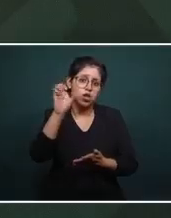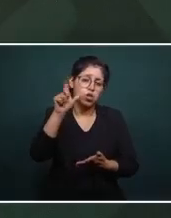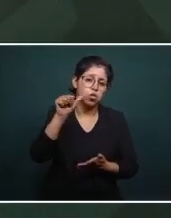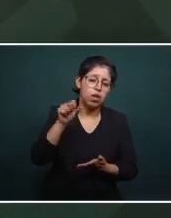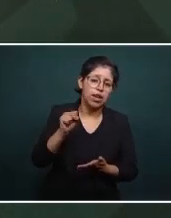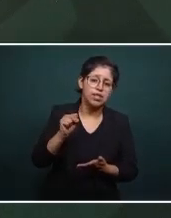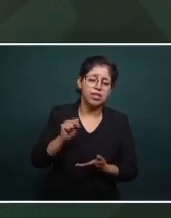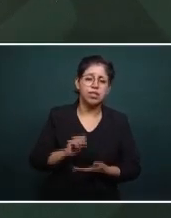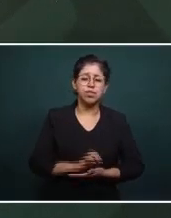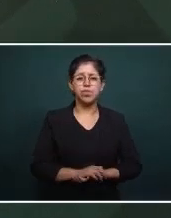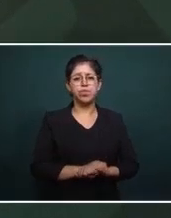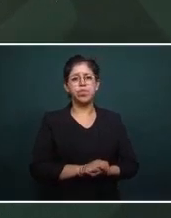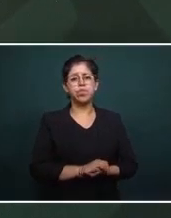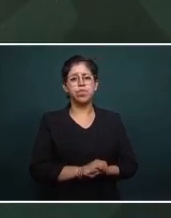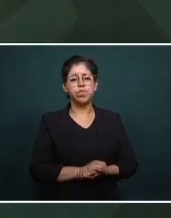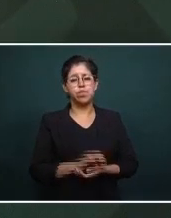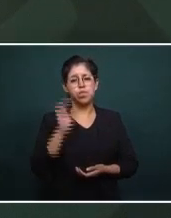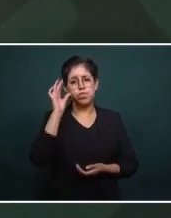sus recursos,